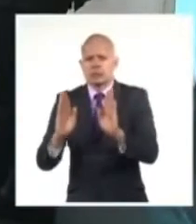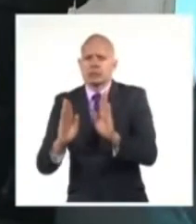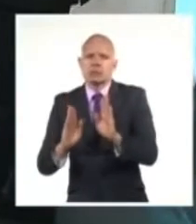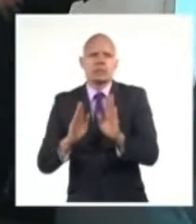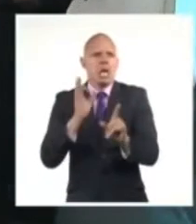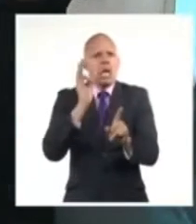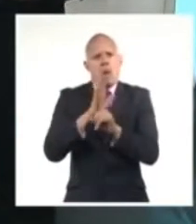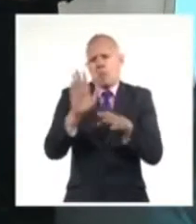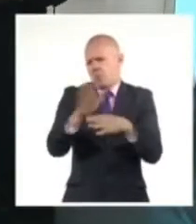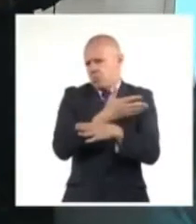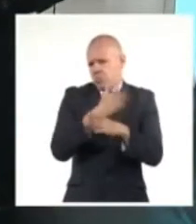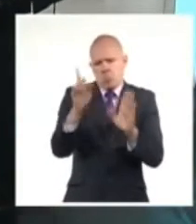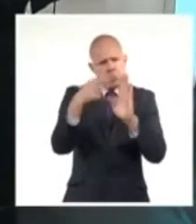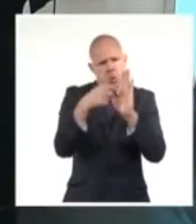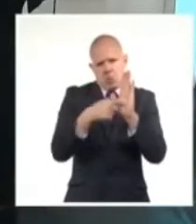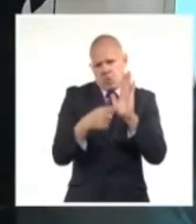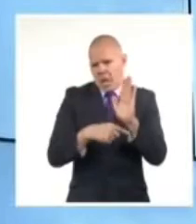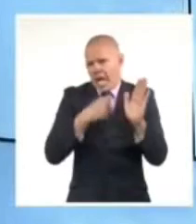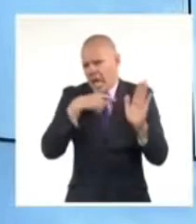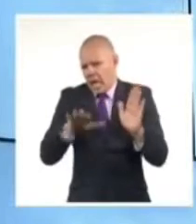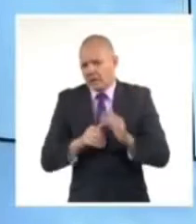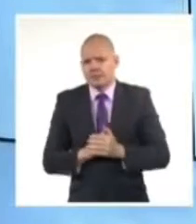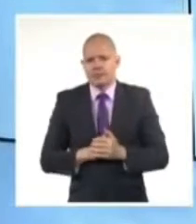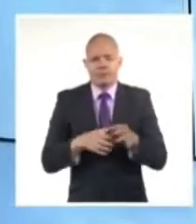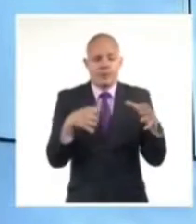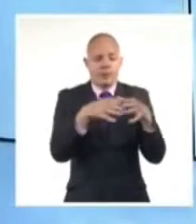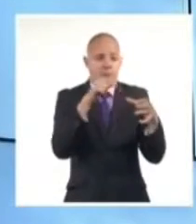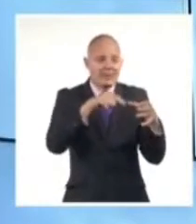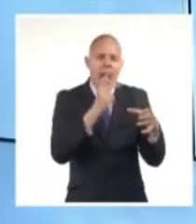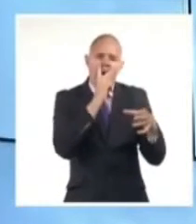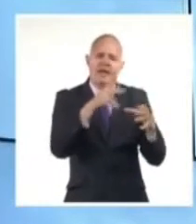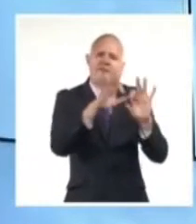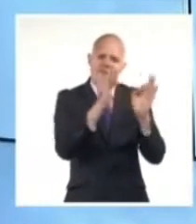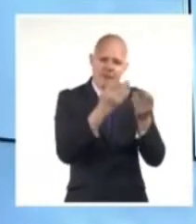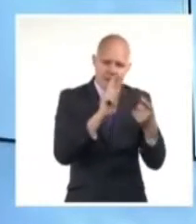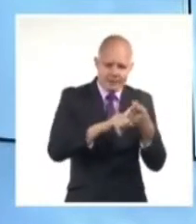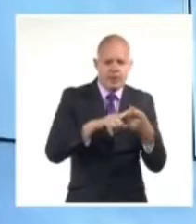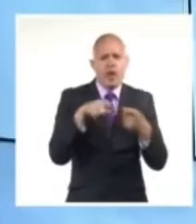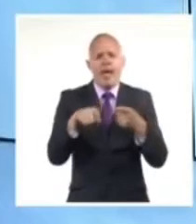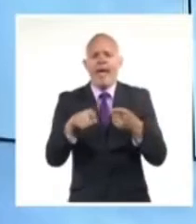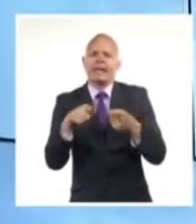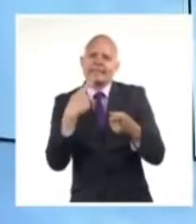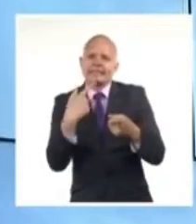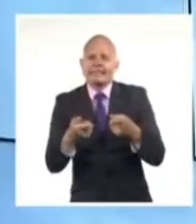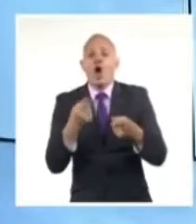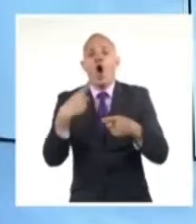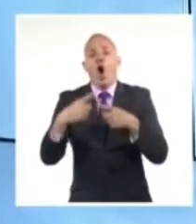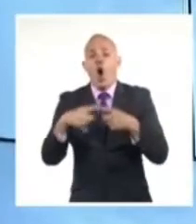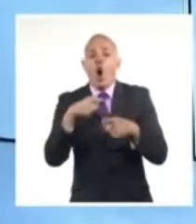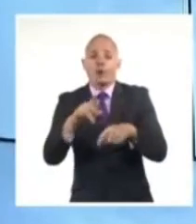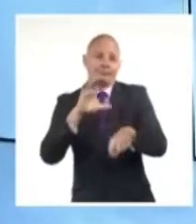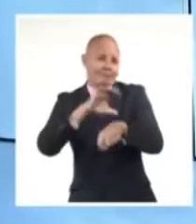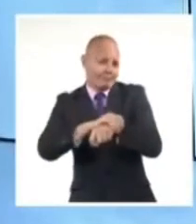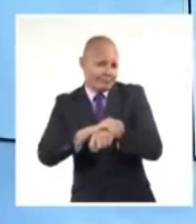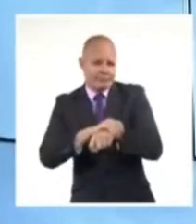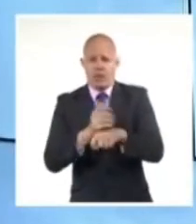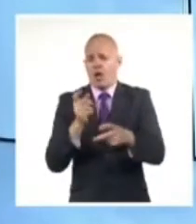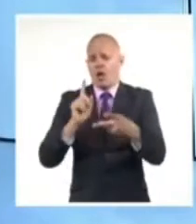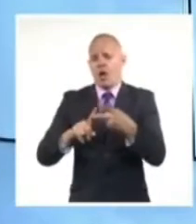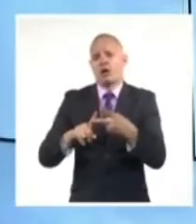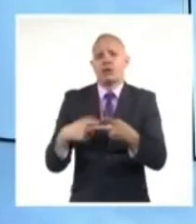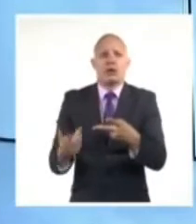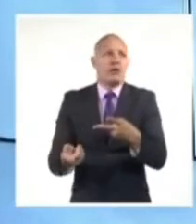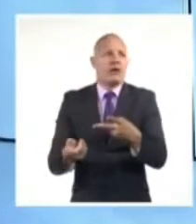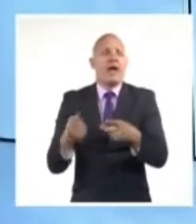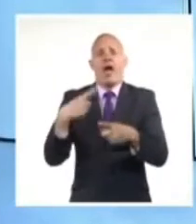ellas todas las ramas del derecho. Estamos hablando de la Sociedad de Derecho Civil y Familia, Sociedad de Derecho Notarial, Sociedad de Ciencias Penales y Criminológicas, estamos hablando de la